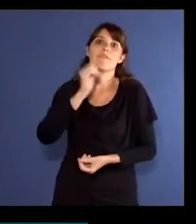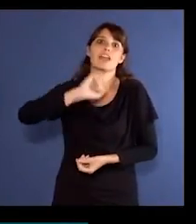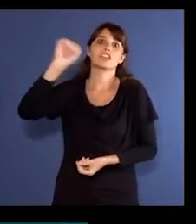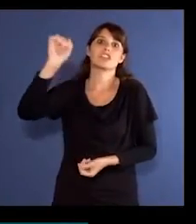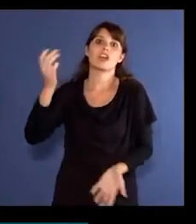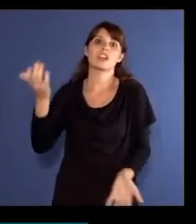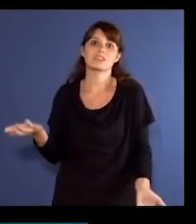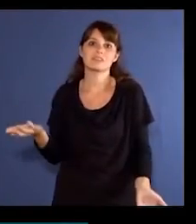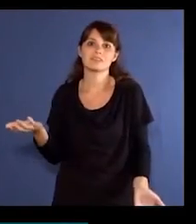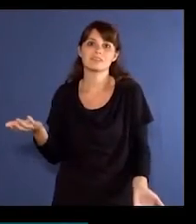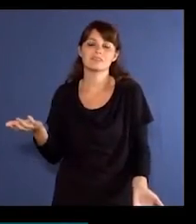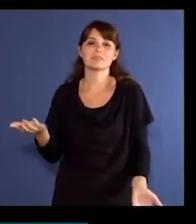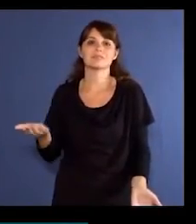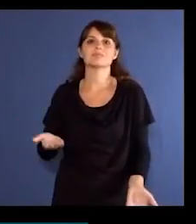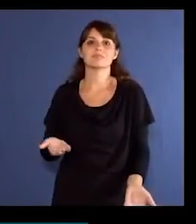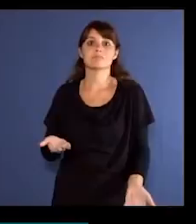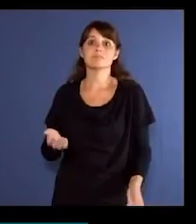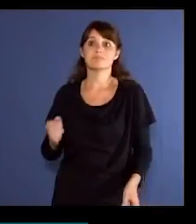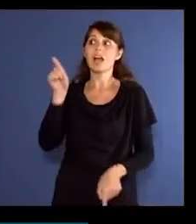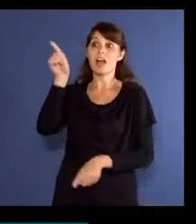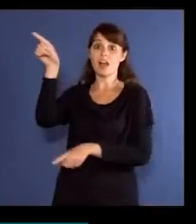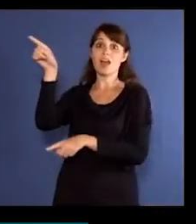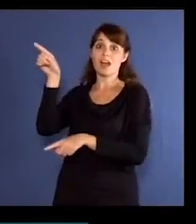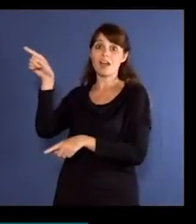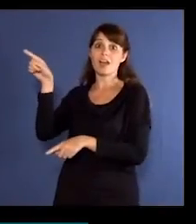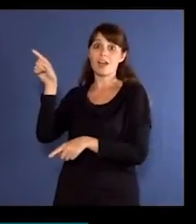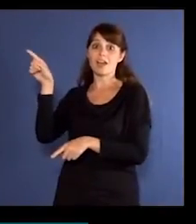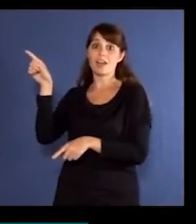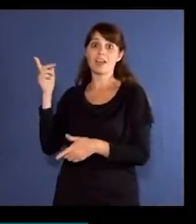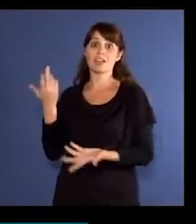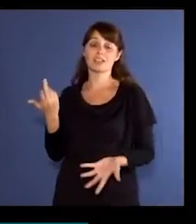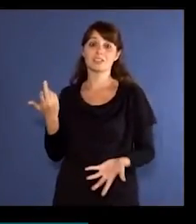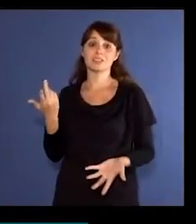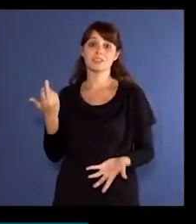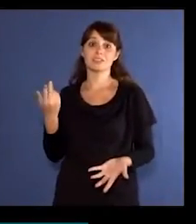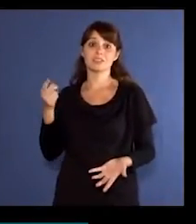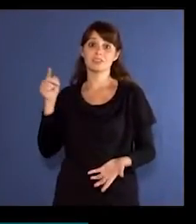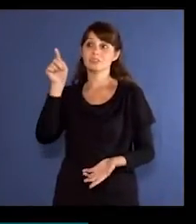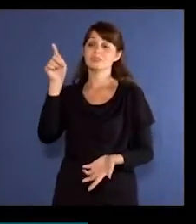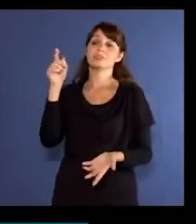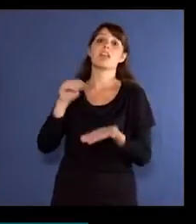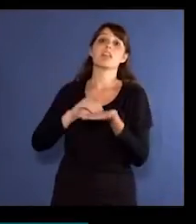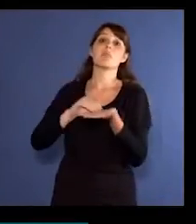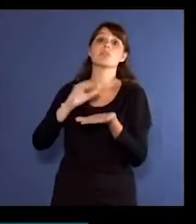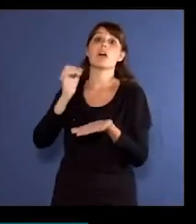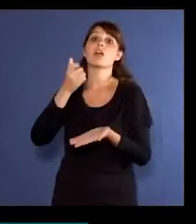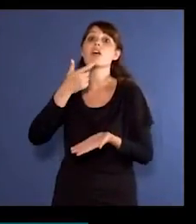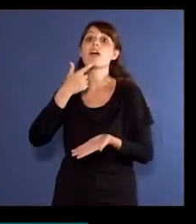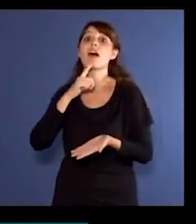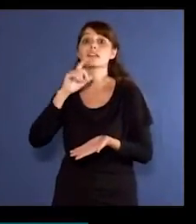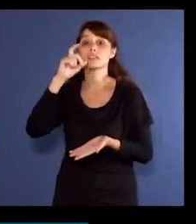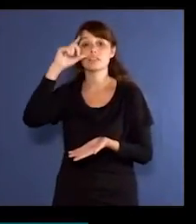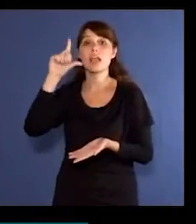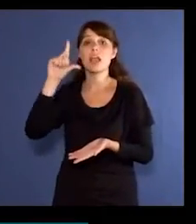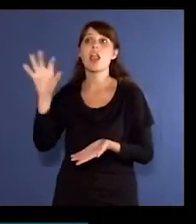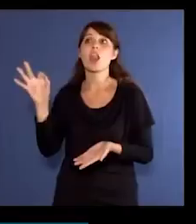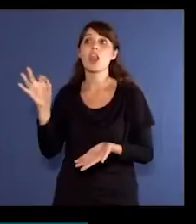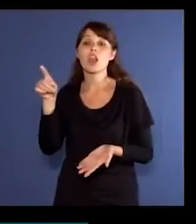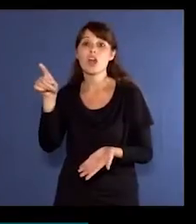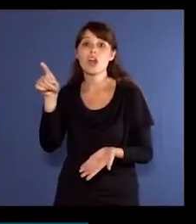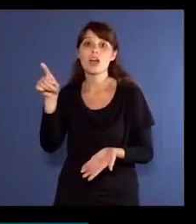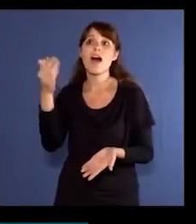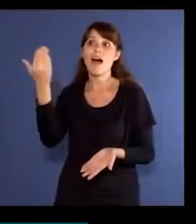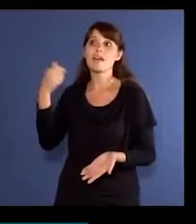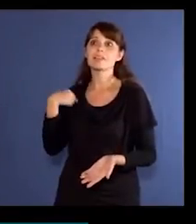Esos son los que colocan condiciones salvajes en la mesa de negociación. Diputado Castelo, le quise responder antes y el presidente no me